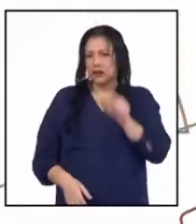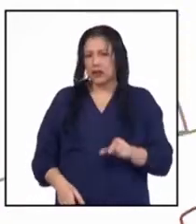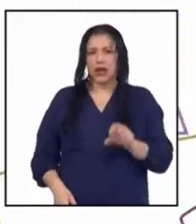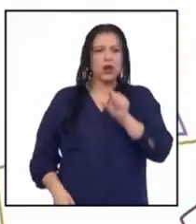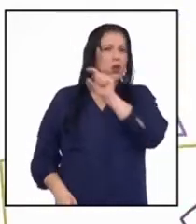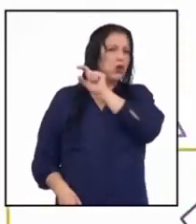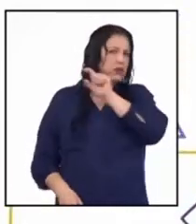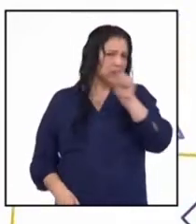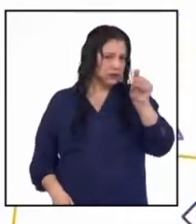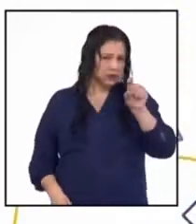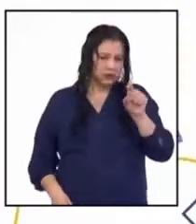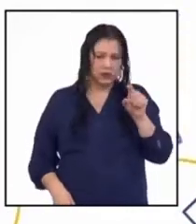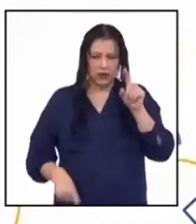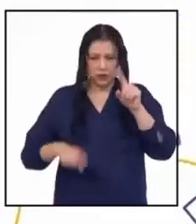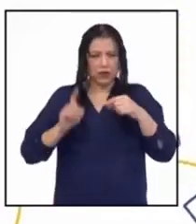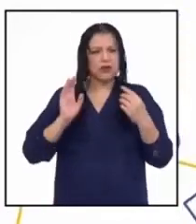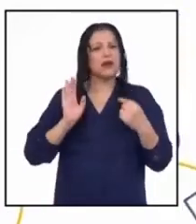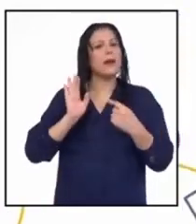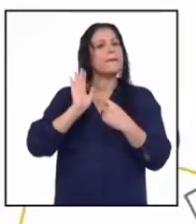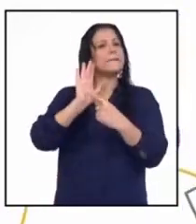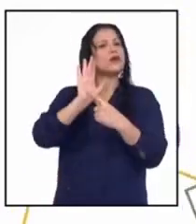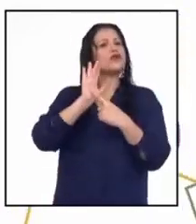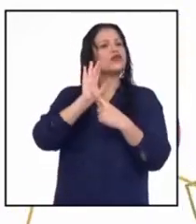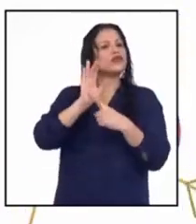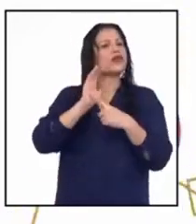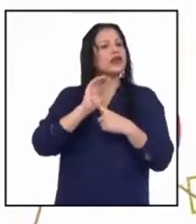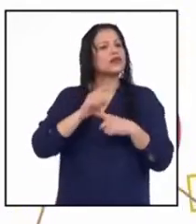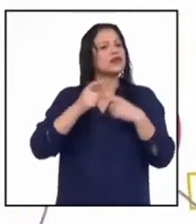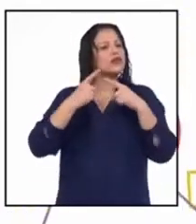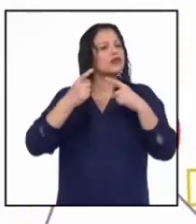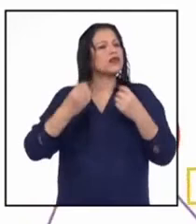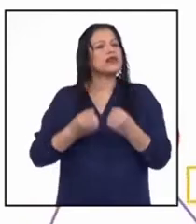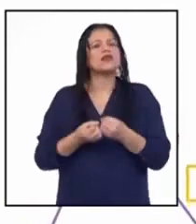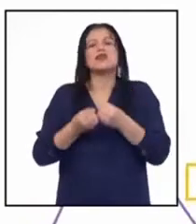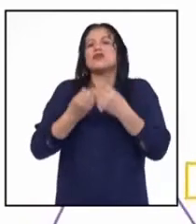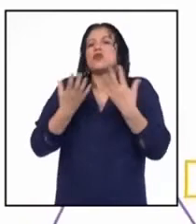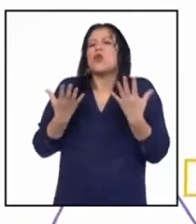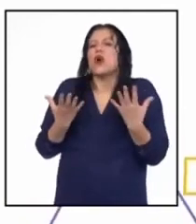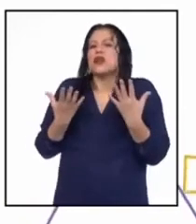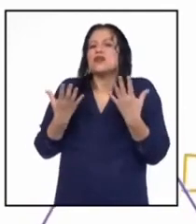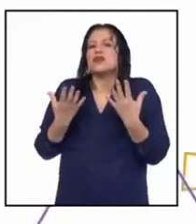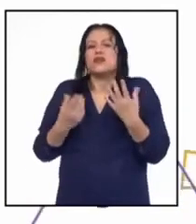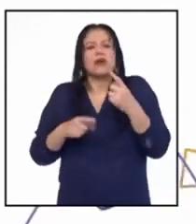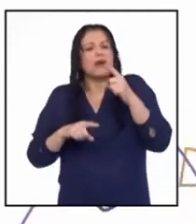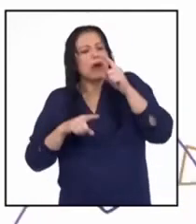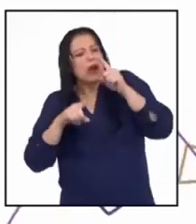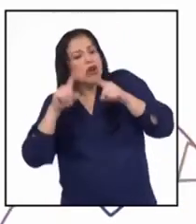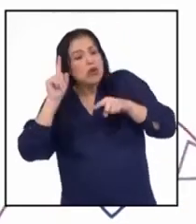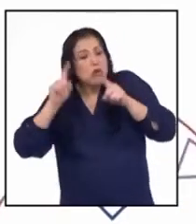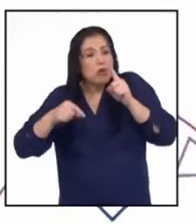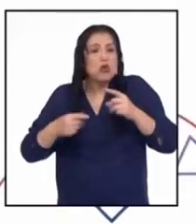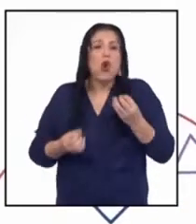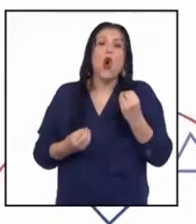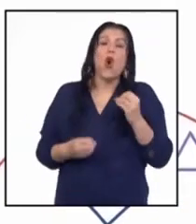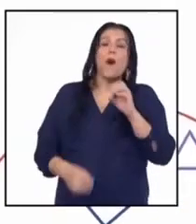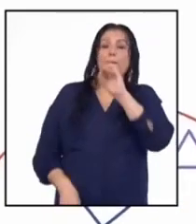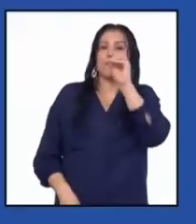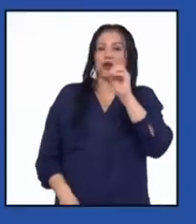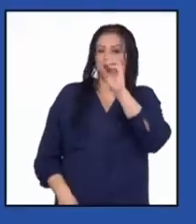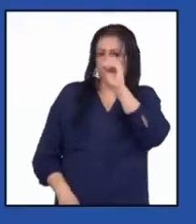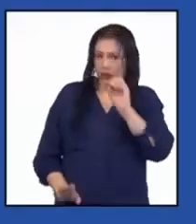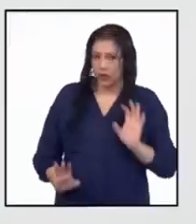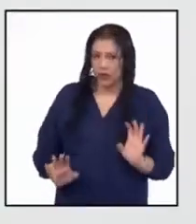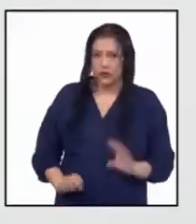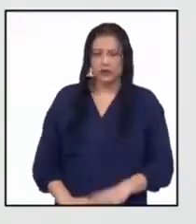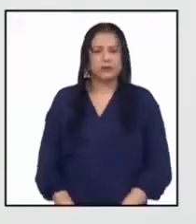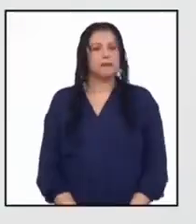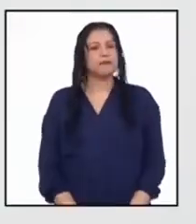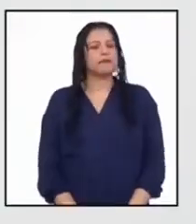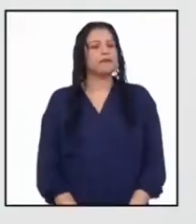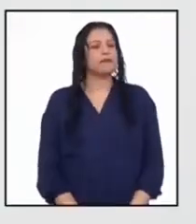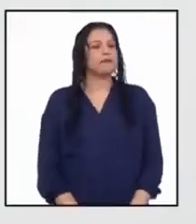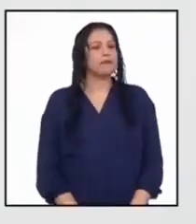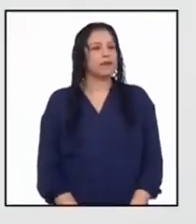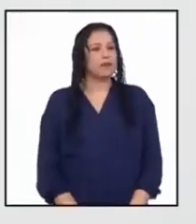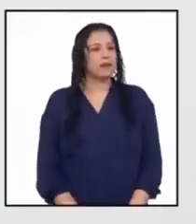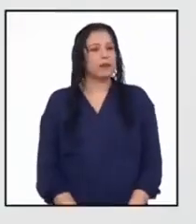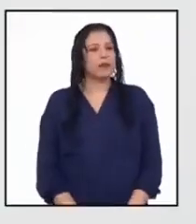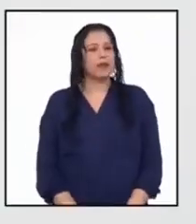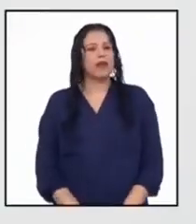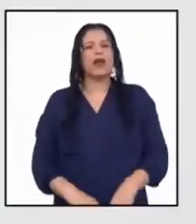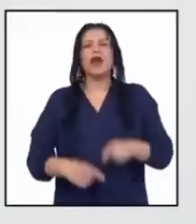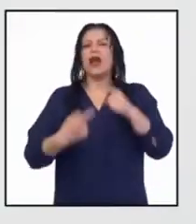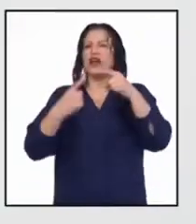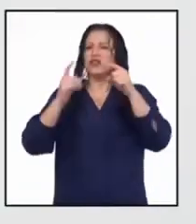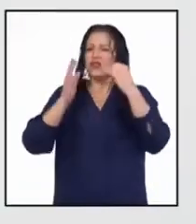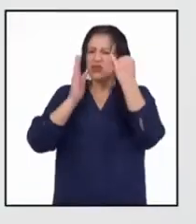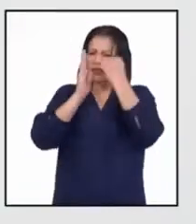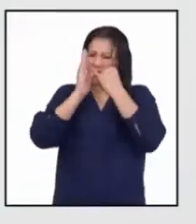forma horizontal, mostrando frecuencias absolutas, relativas o porcentuales. Este y otros